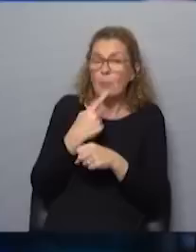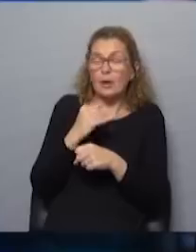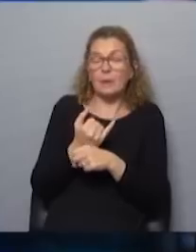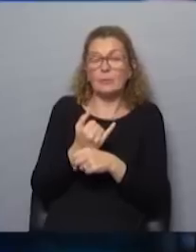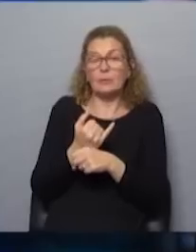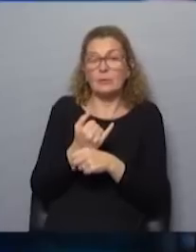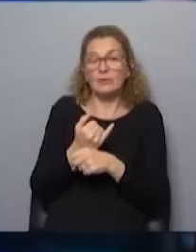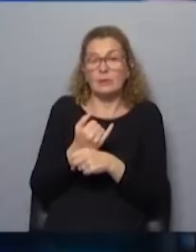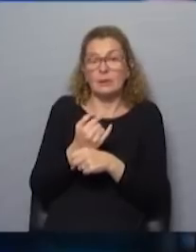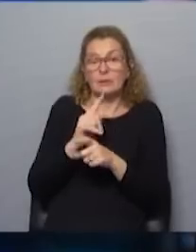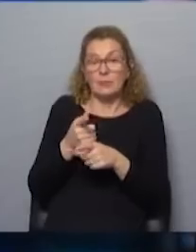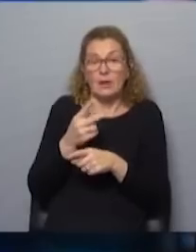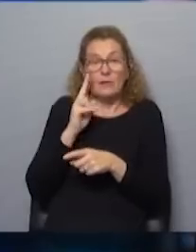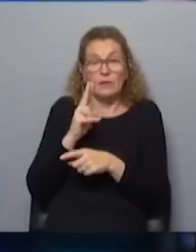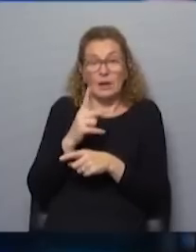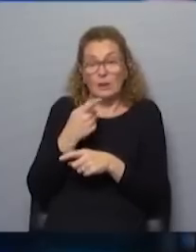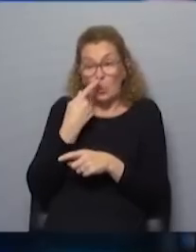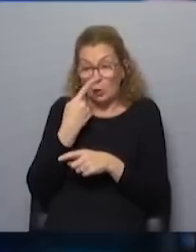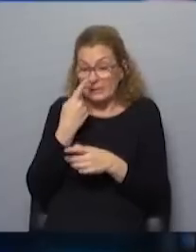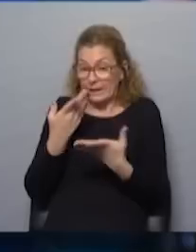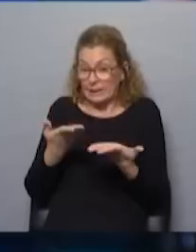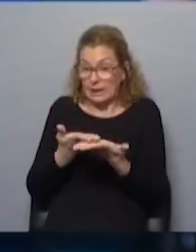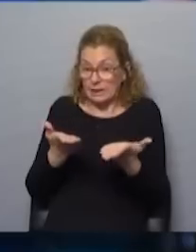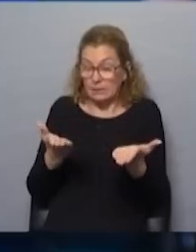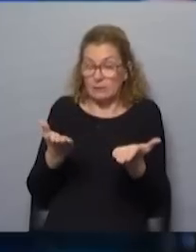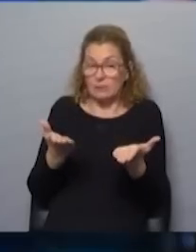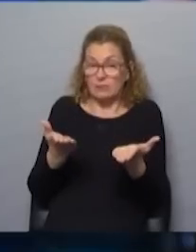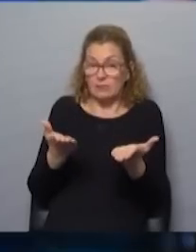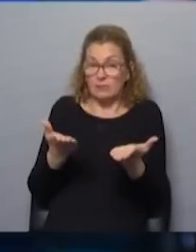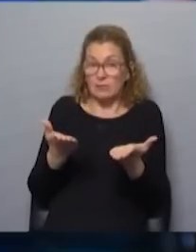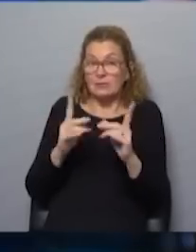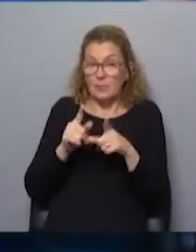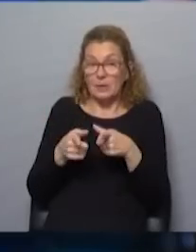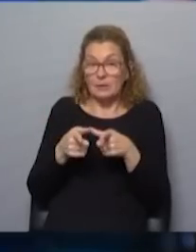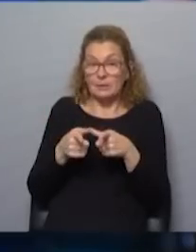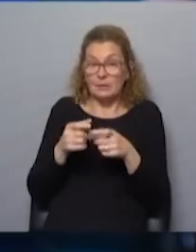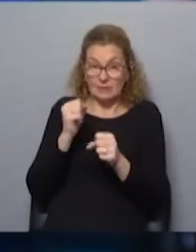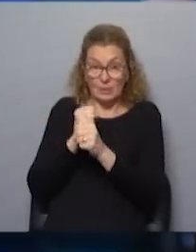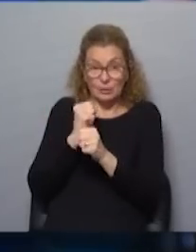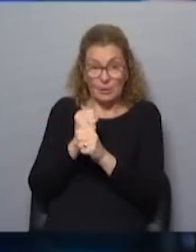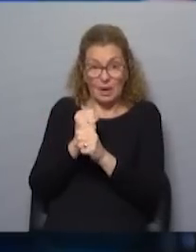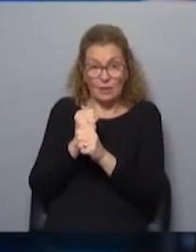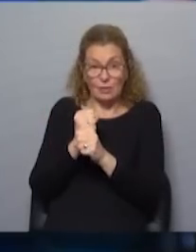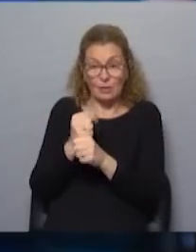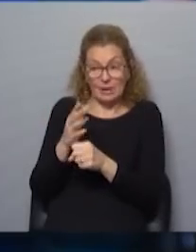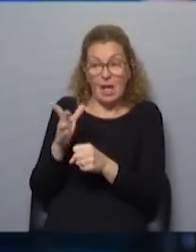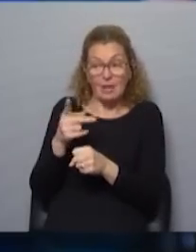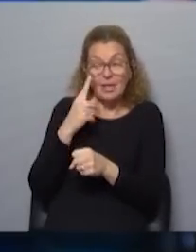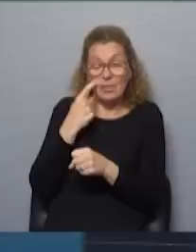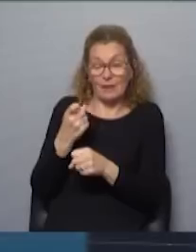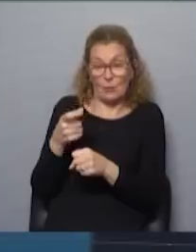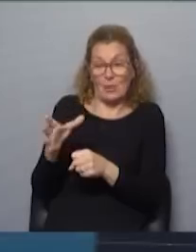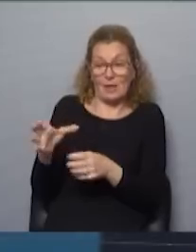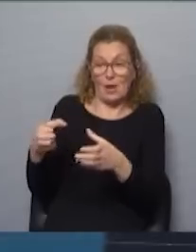eventualmente de conciliación de intereses porque estaban también los trabajadores que había que tomar los encuentra usted